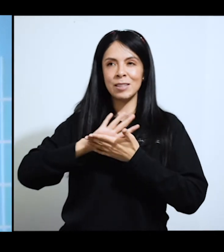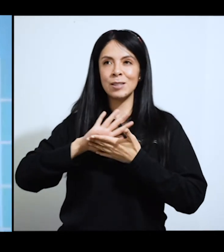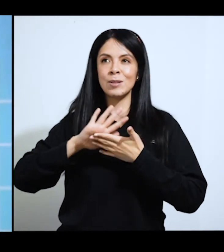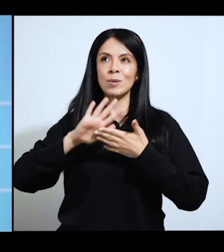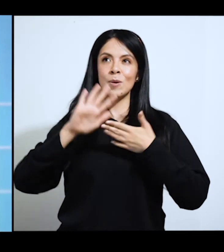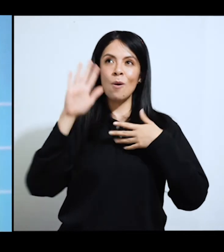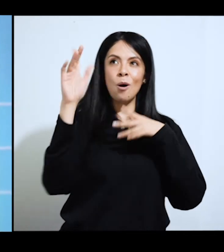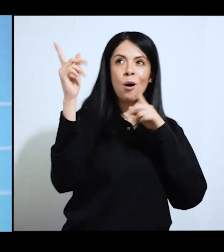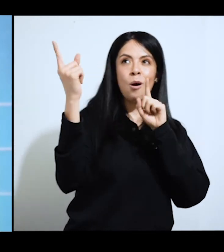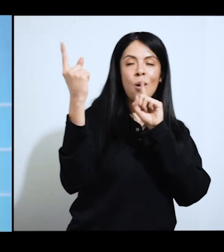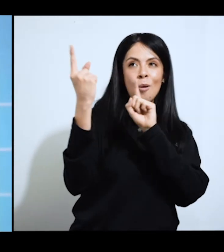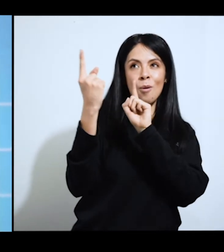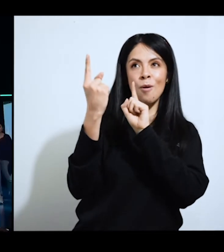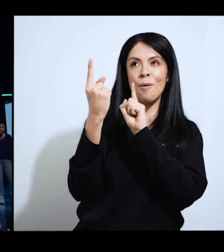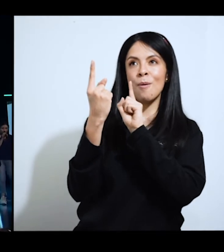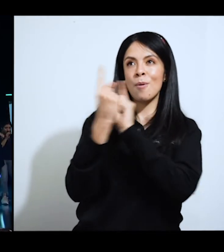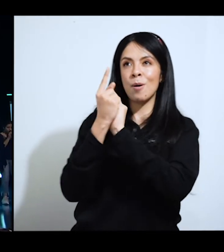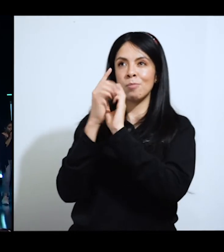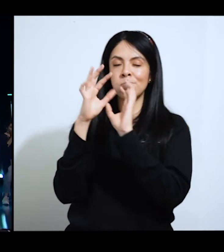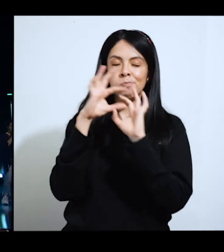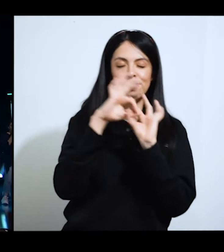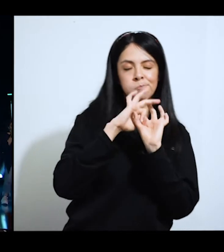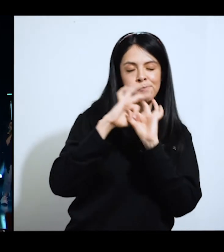uno contigo.